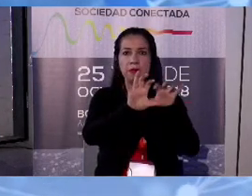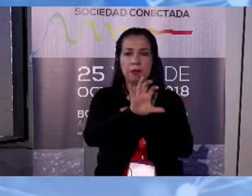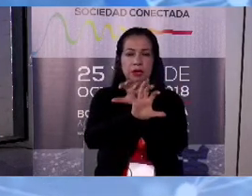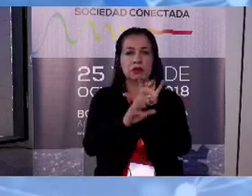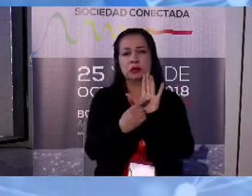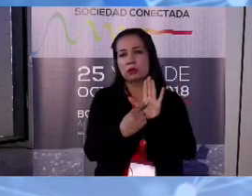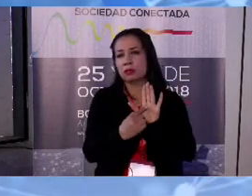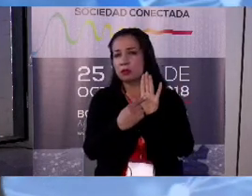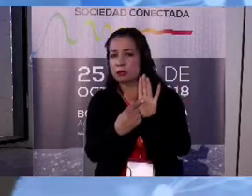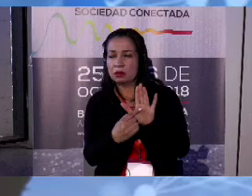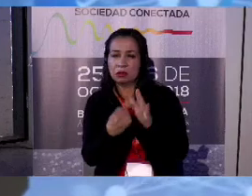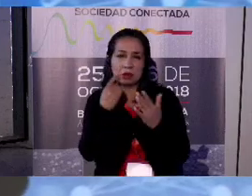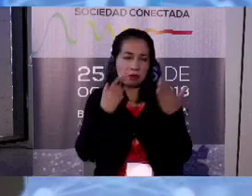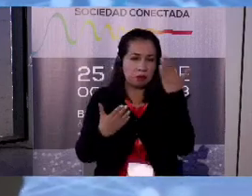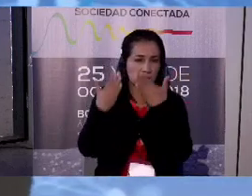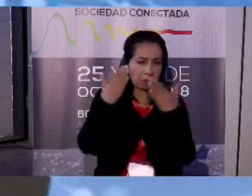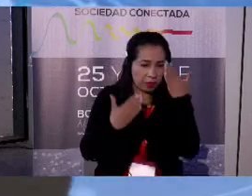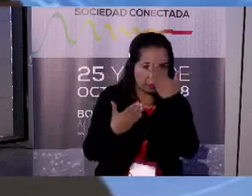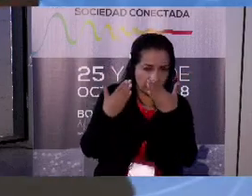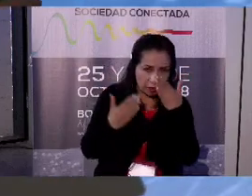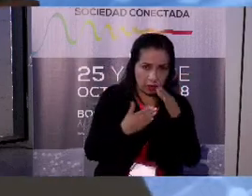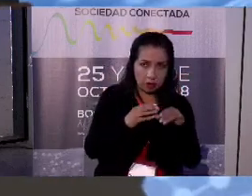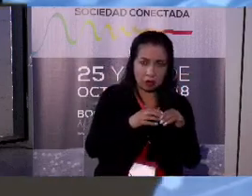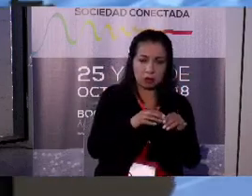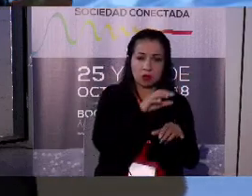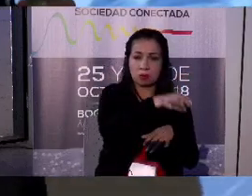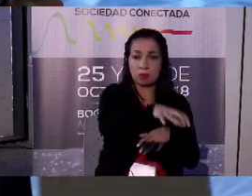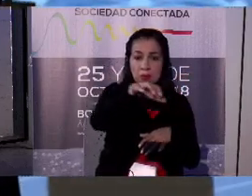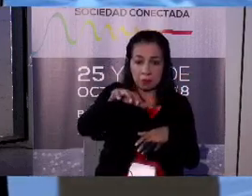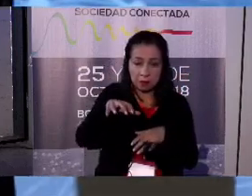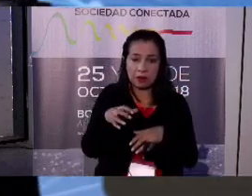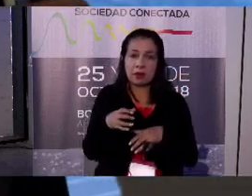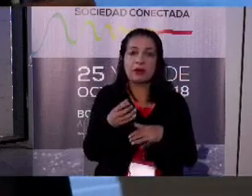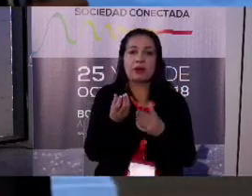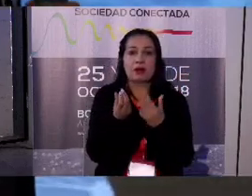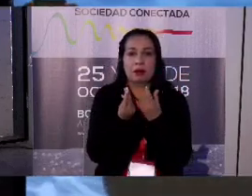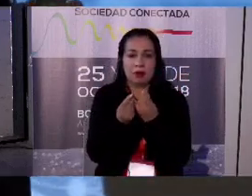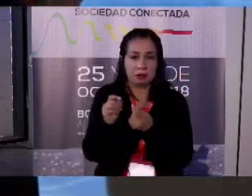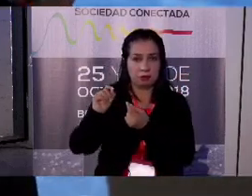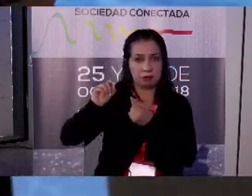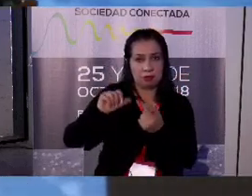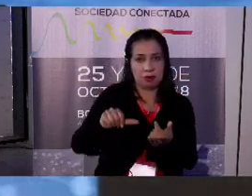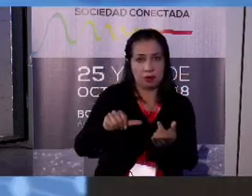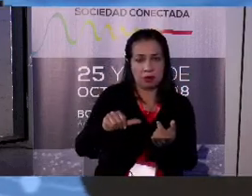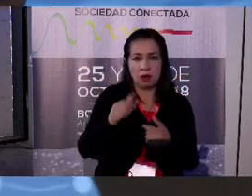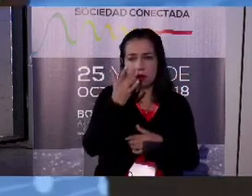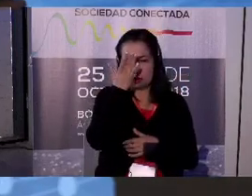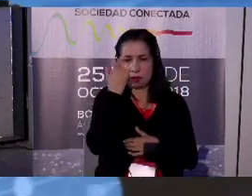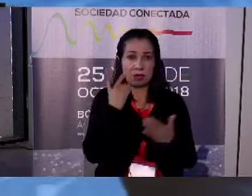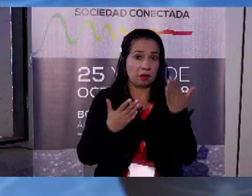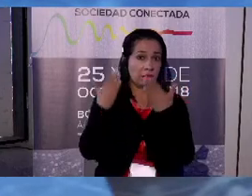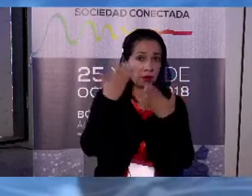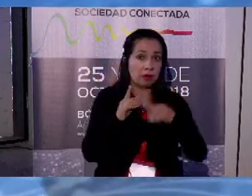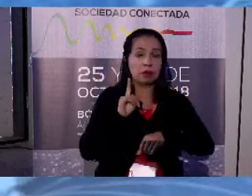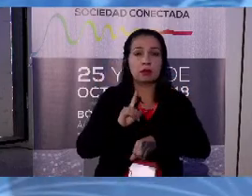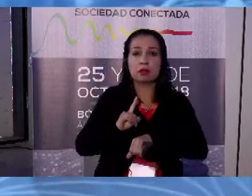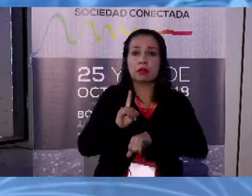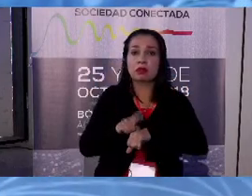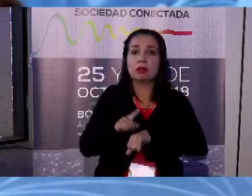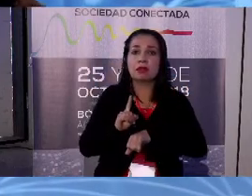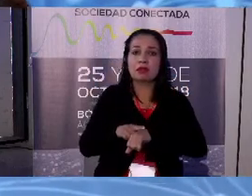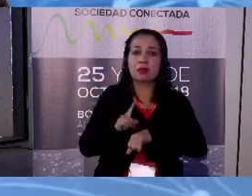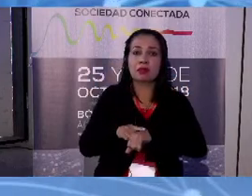muchas estaciones obviamente se necesita pagar un precio porque la simulación se demorar más